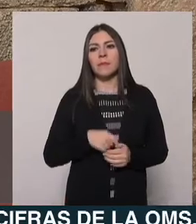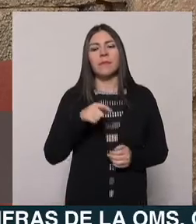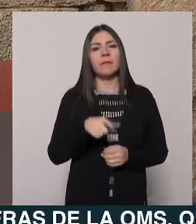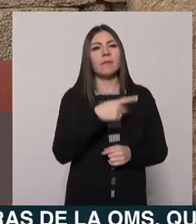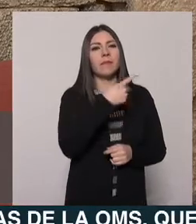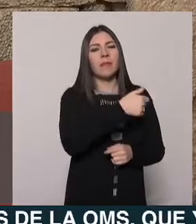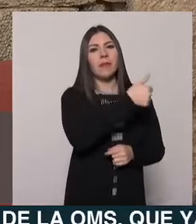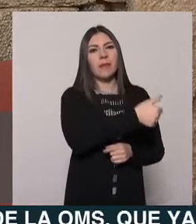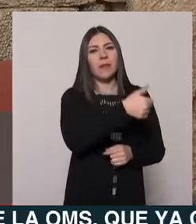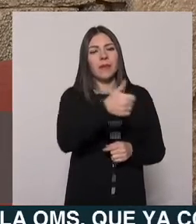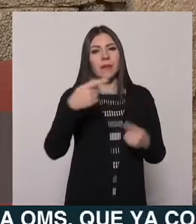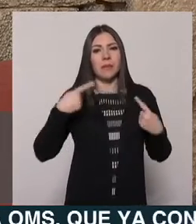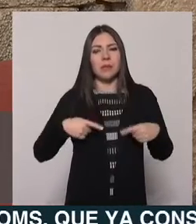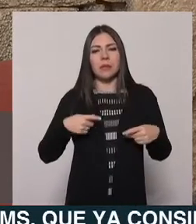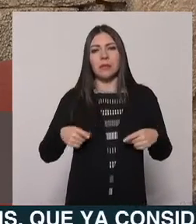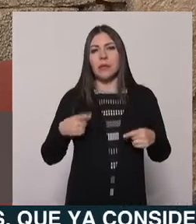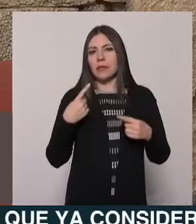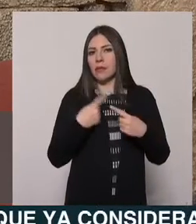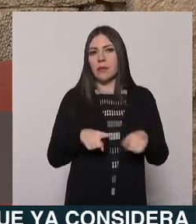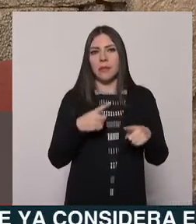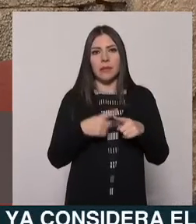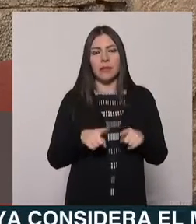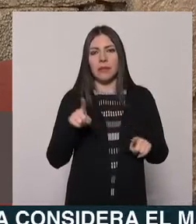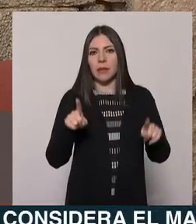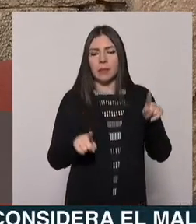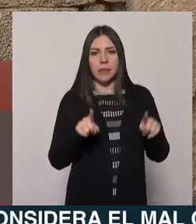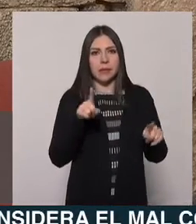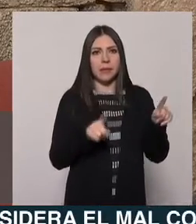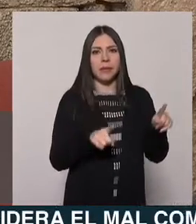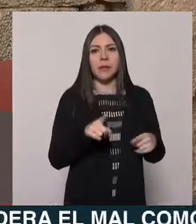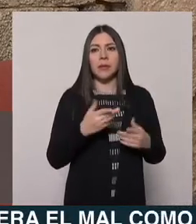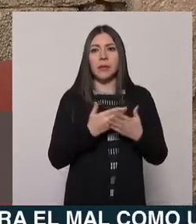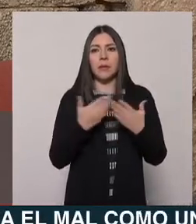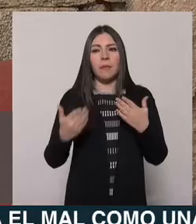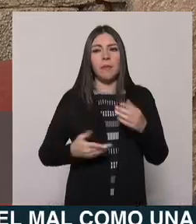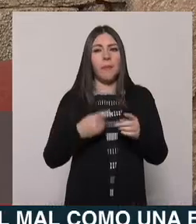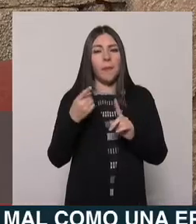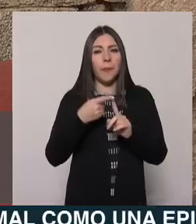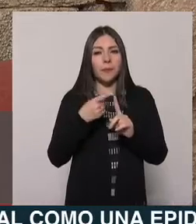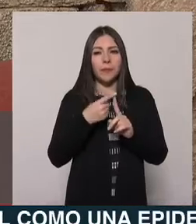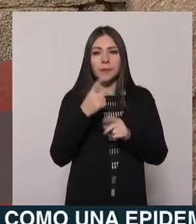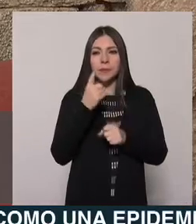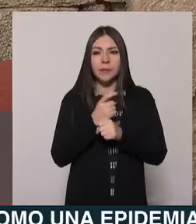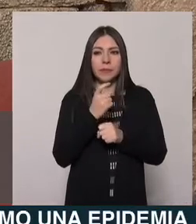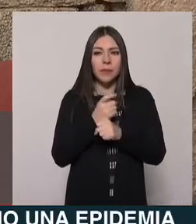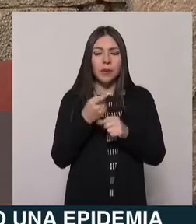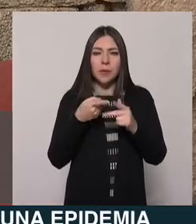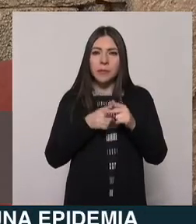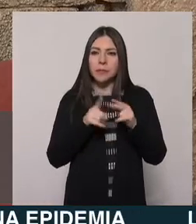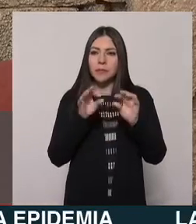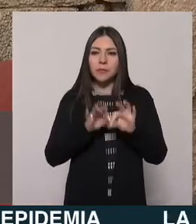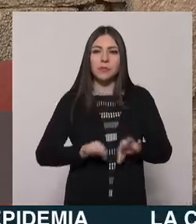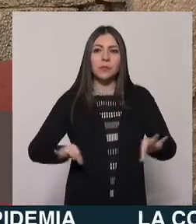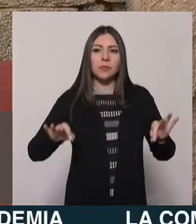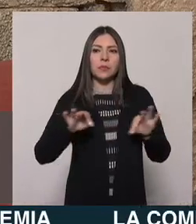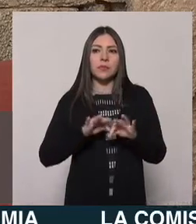particular, pero específicamente, y me parece fundamental antes de pasar a otra situación,